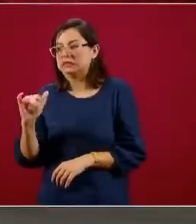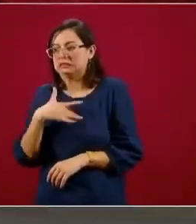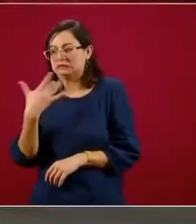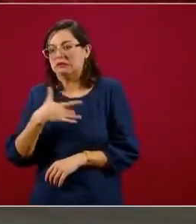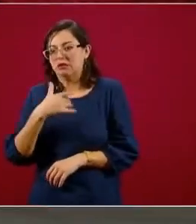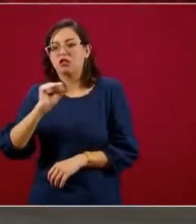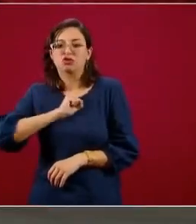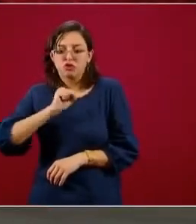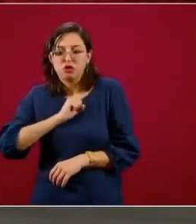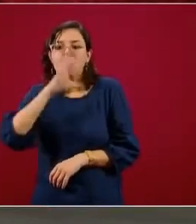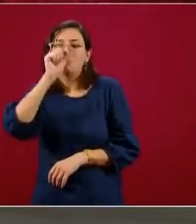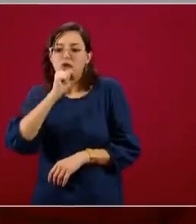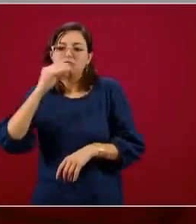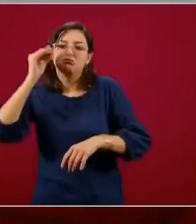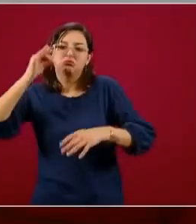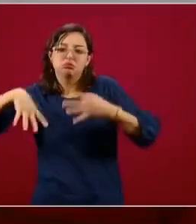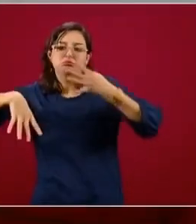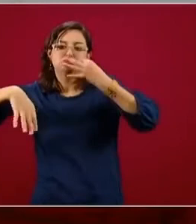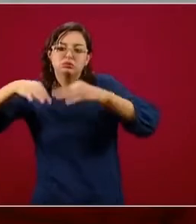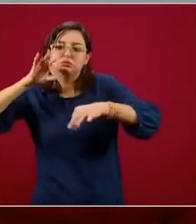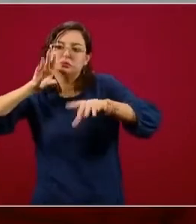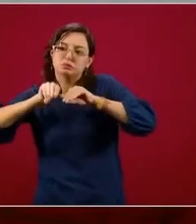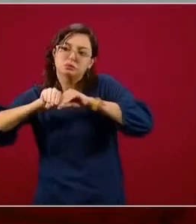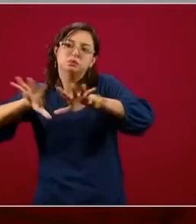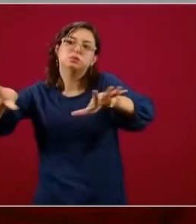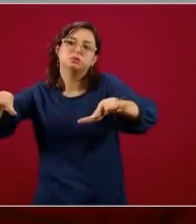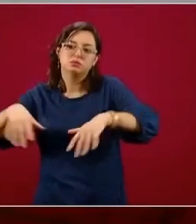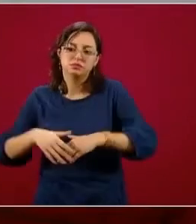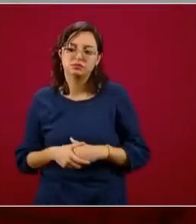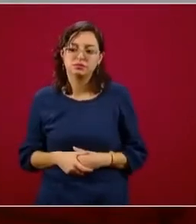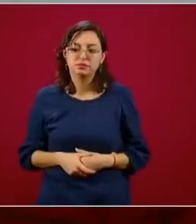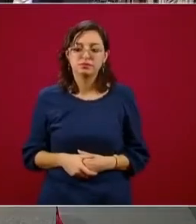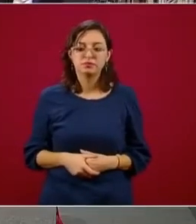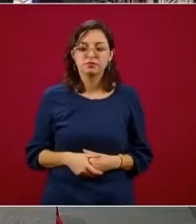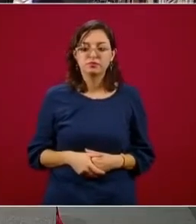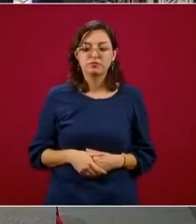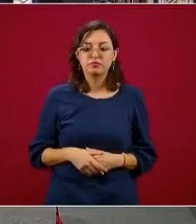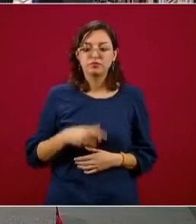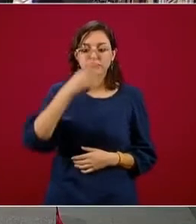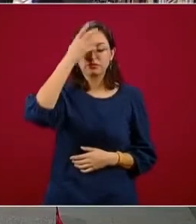y estornudando las gotas con mayor distancia, ¿no?